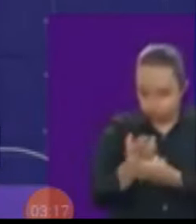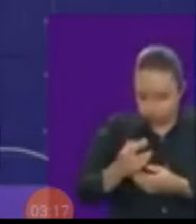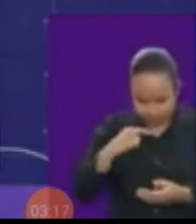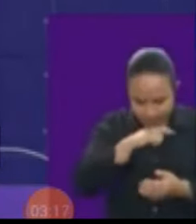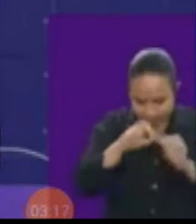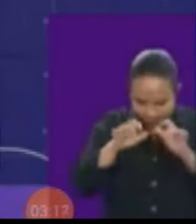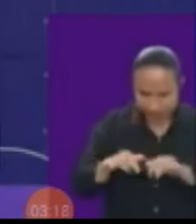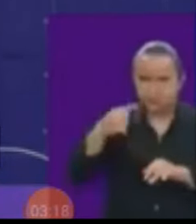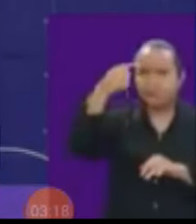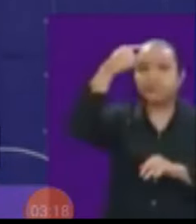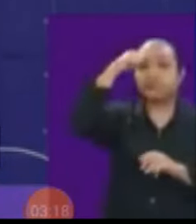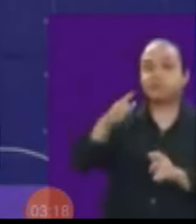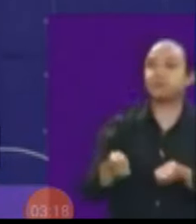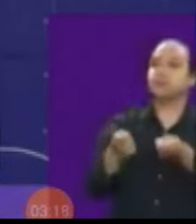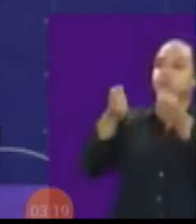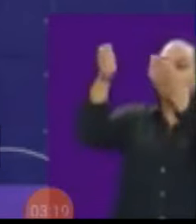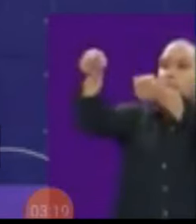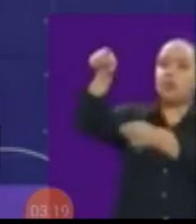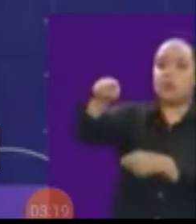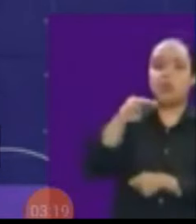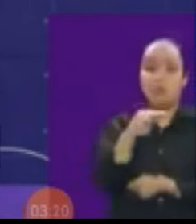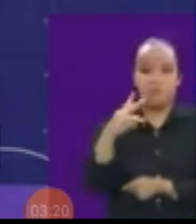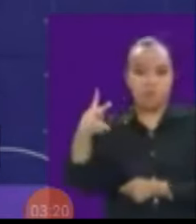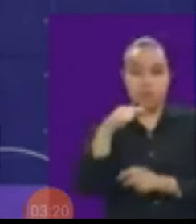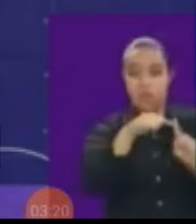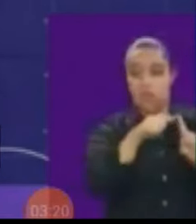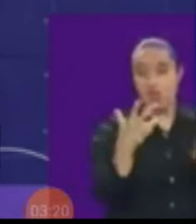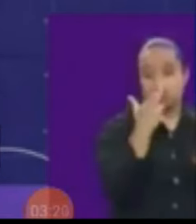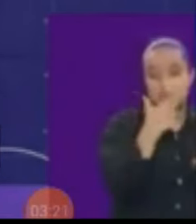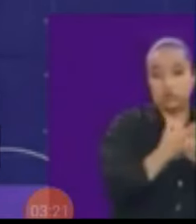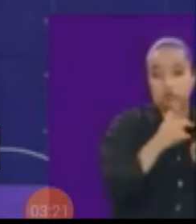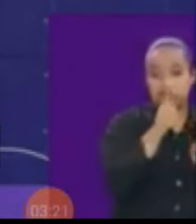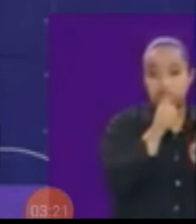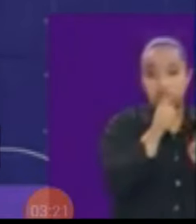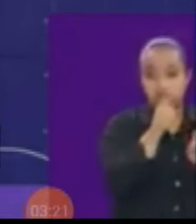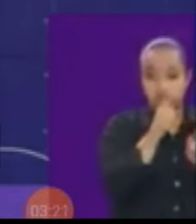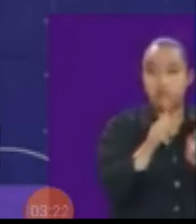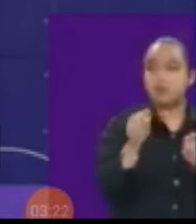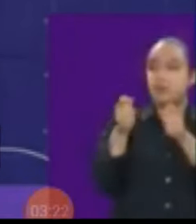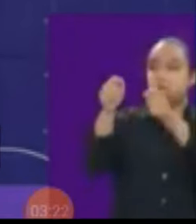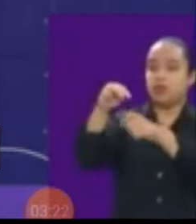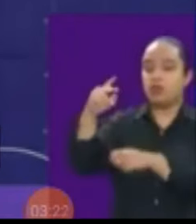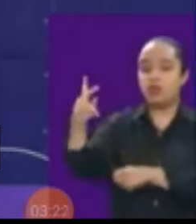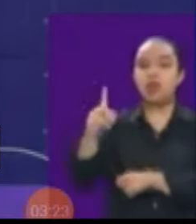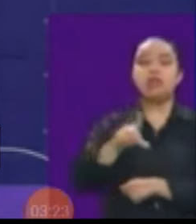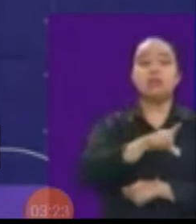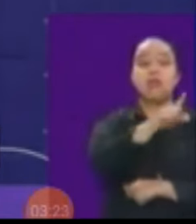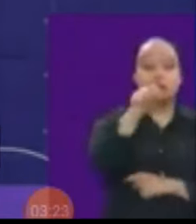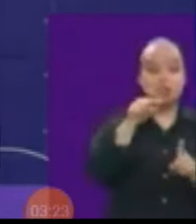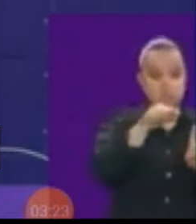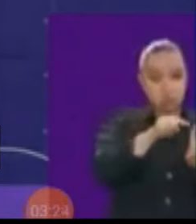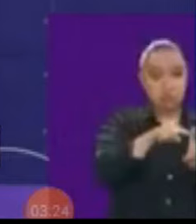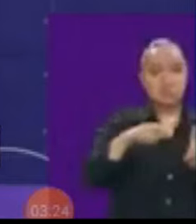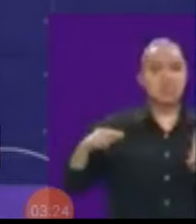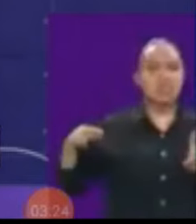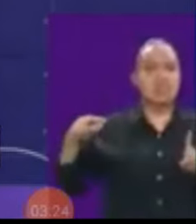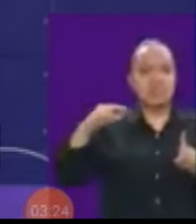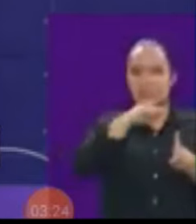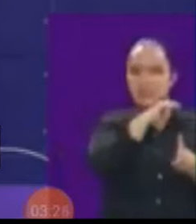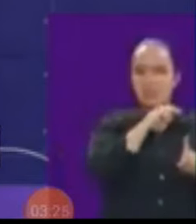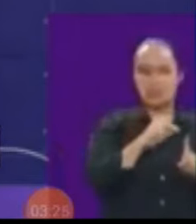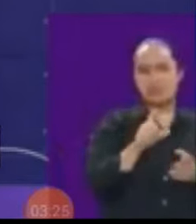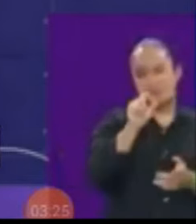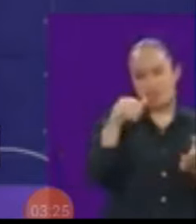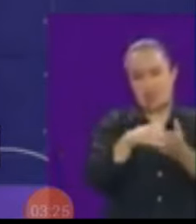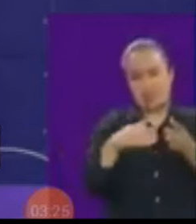Sí o sí va a haber otro sismo. Necesitamos seriedad en el gobierno. Bueno, pues le agradezco mucho, Salomón,